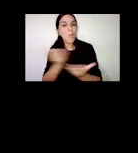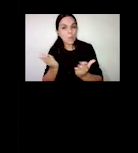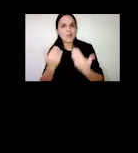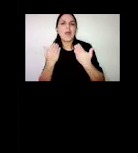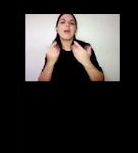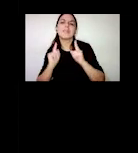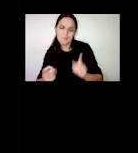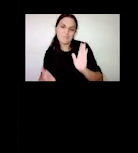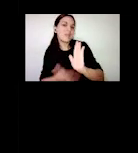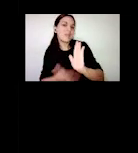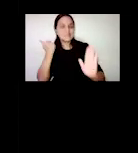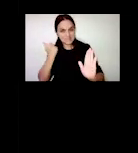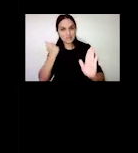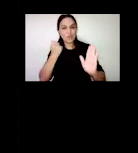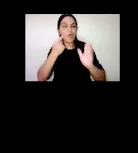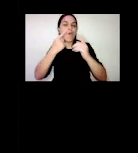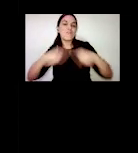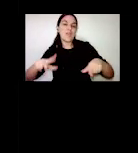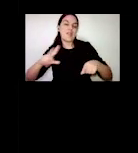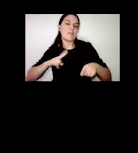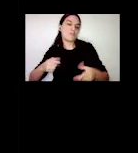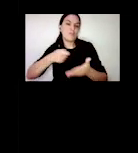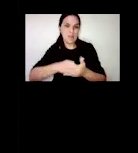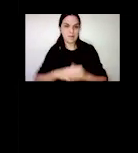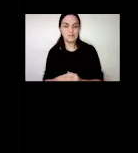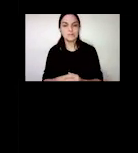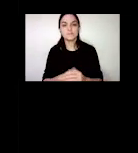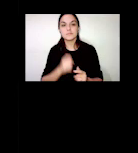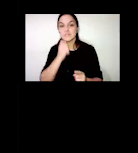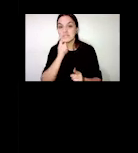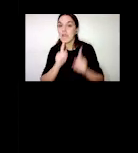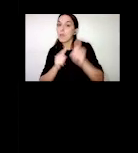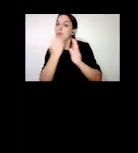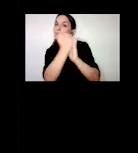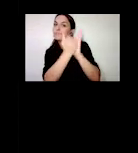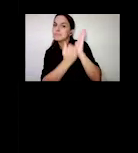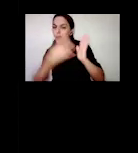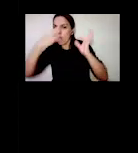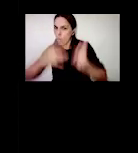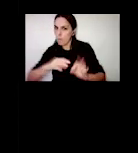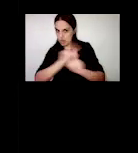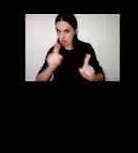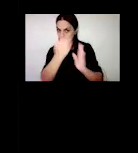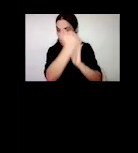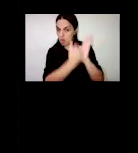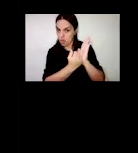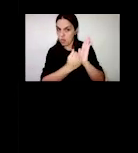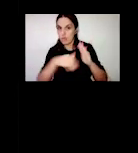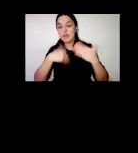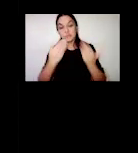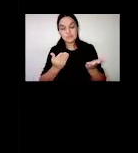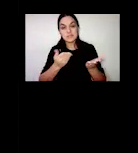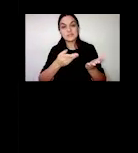encontrar exentos de bienes personales. Si alguna de estas condiciones no se cumplen, bueno, estas obligaciones